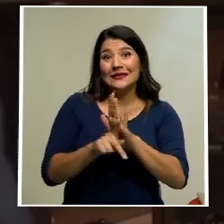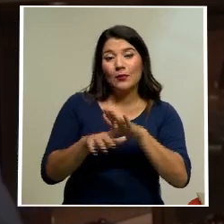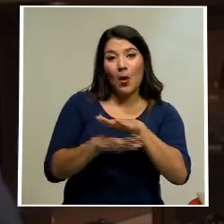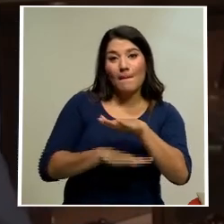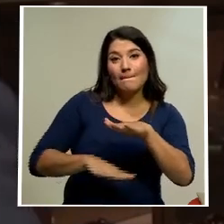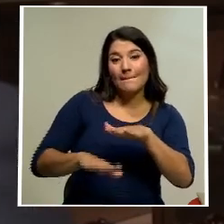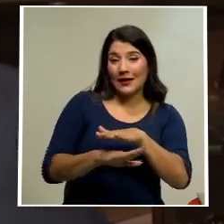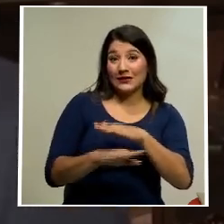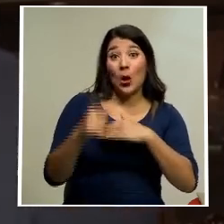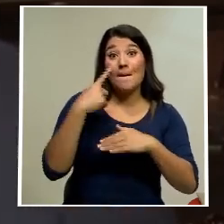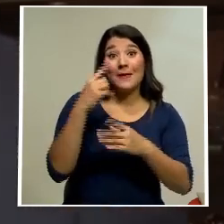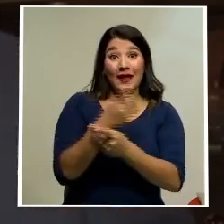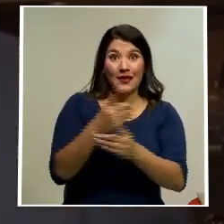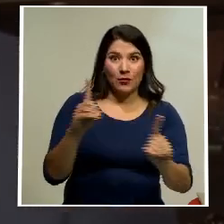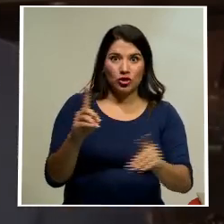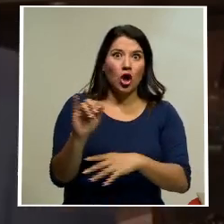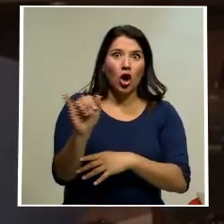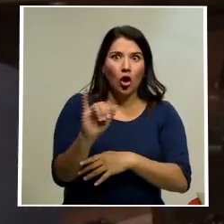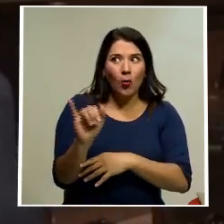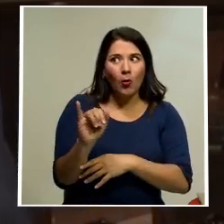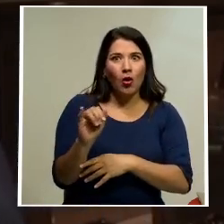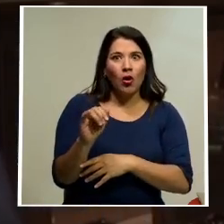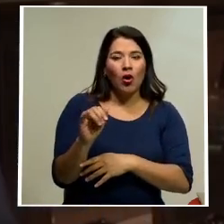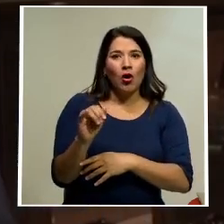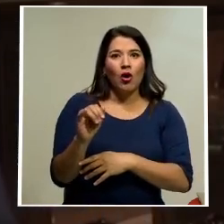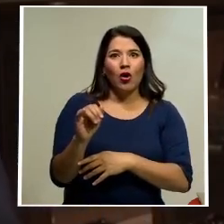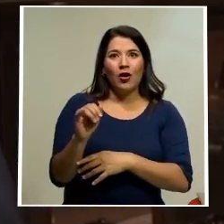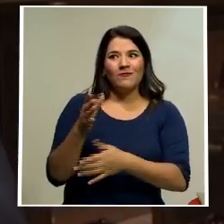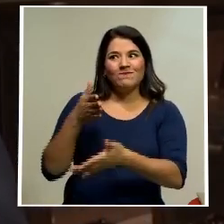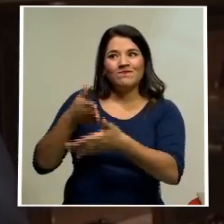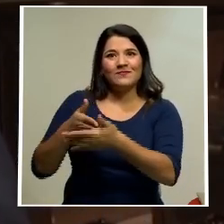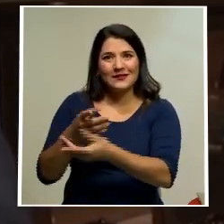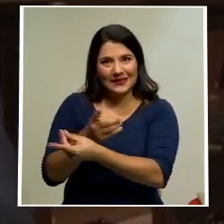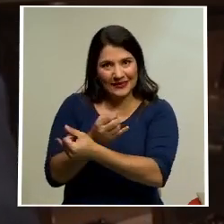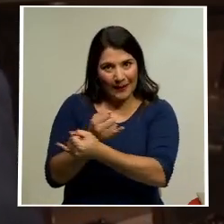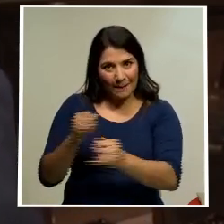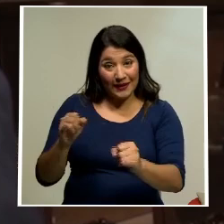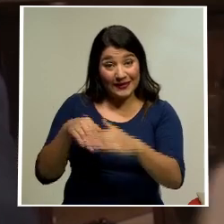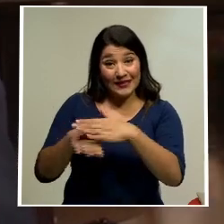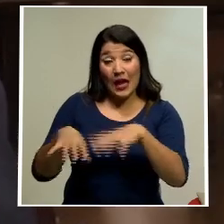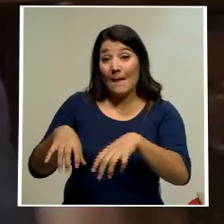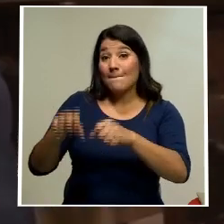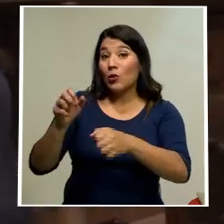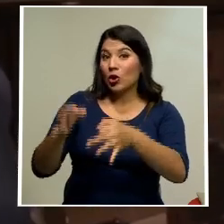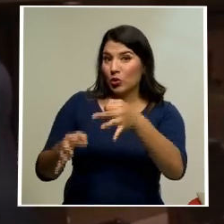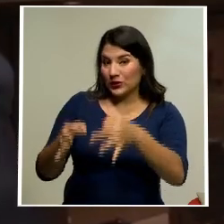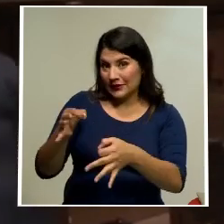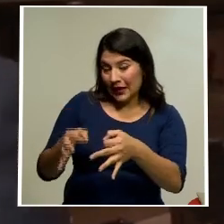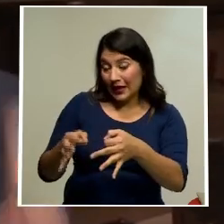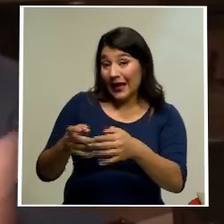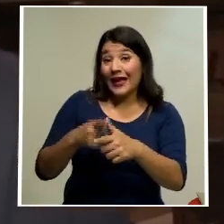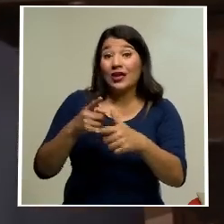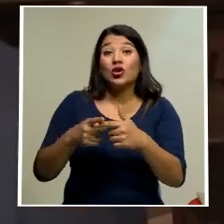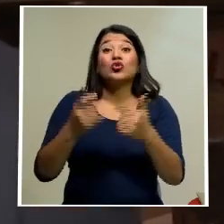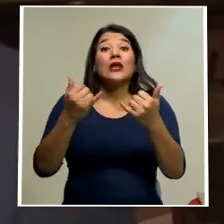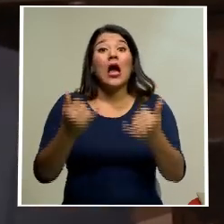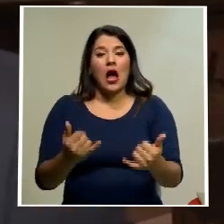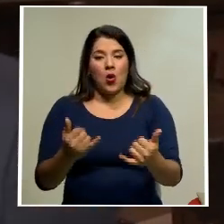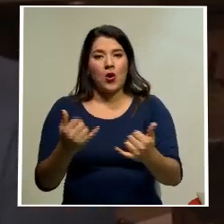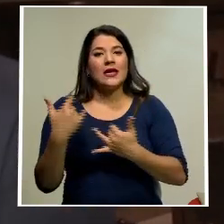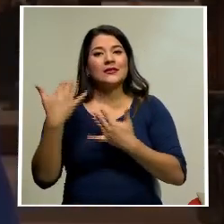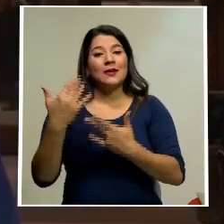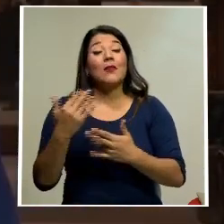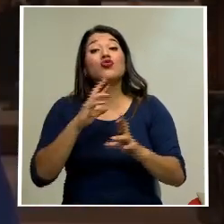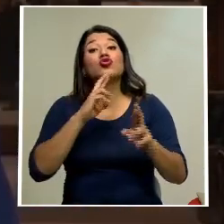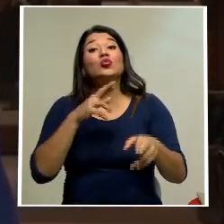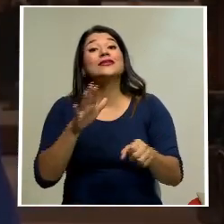como la independencia del Poder Judicial. Y entonces ahora lo que falta es tener el voto completo para ver el razonamiento seguido por la